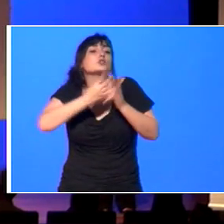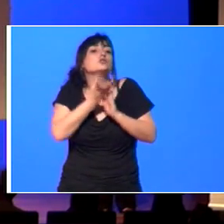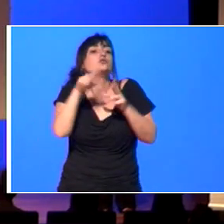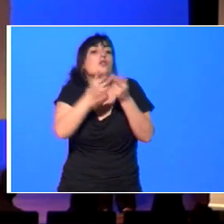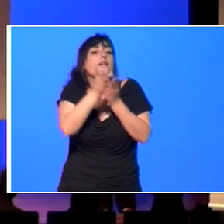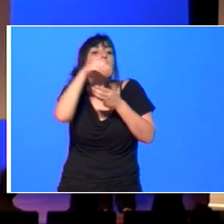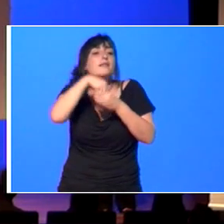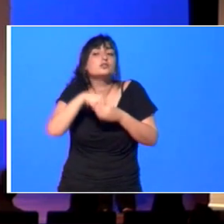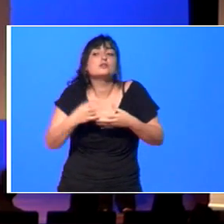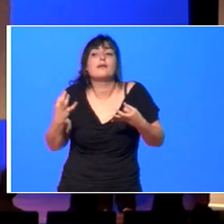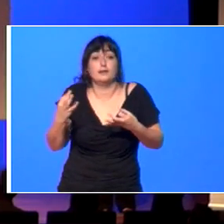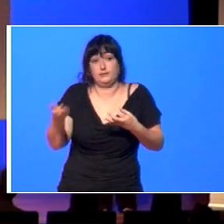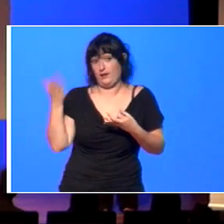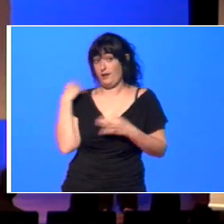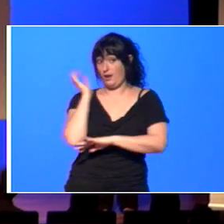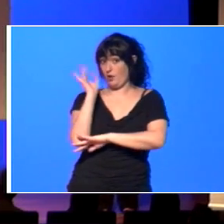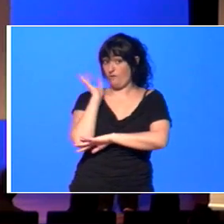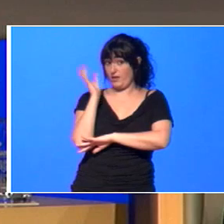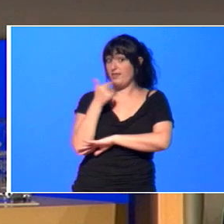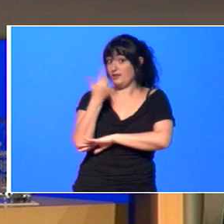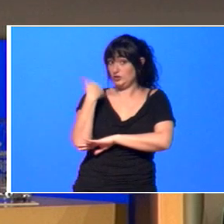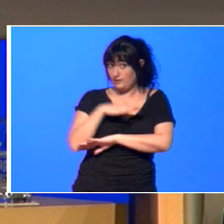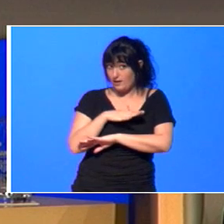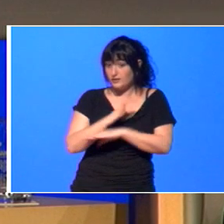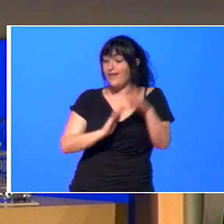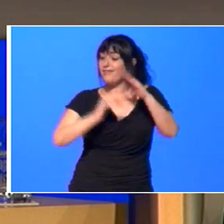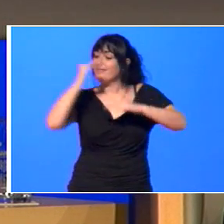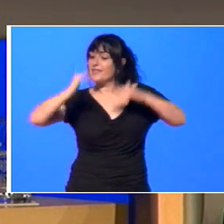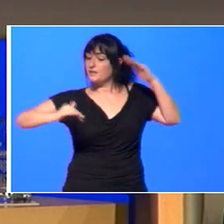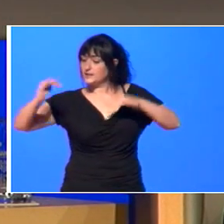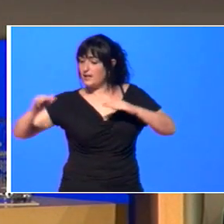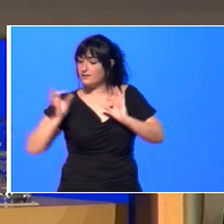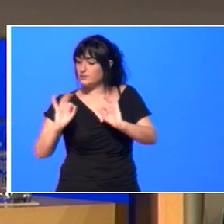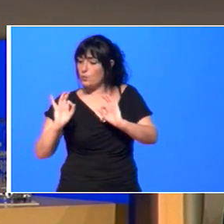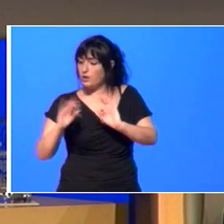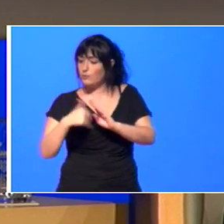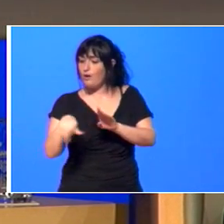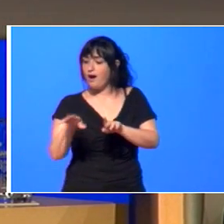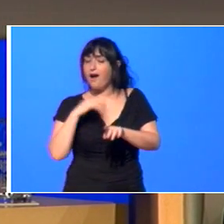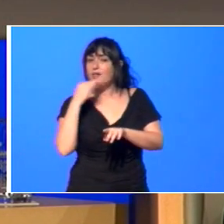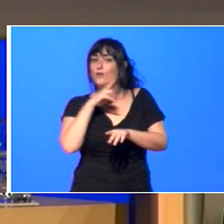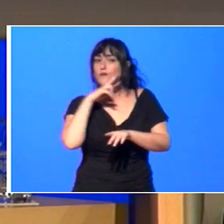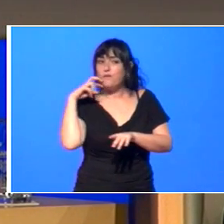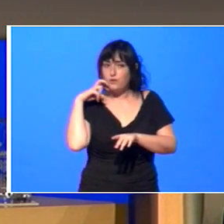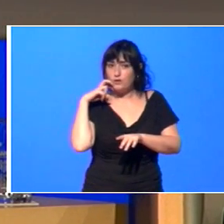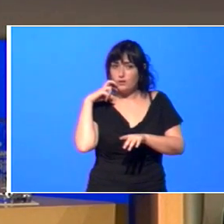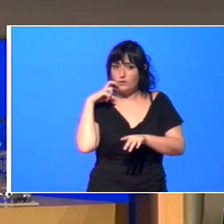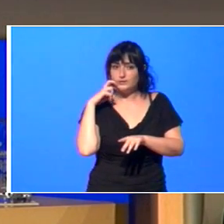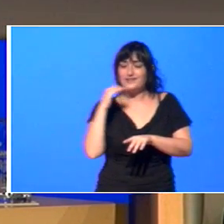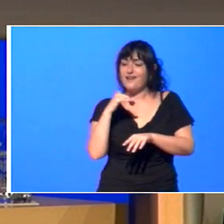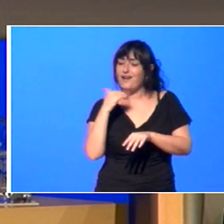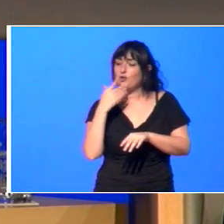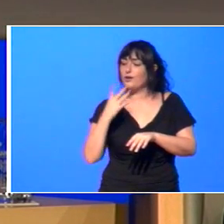se ha dicho en la conferencia inaugural, la diversidad como una riqueza, como una oportunidad de